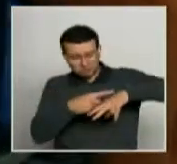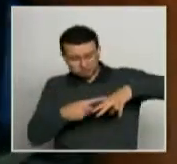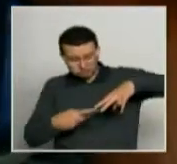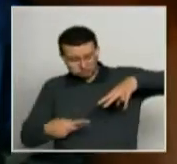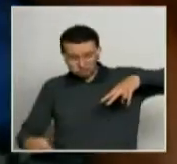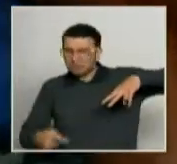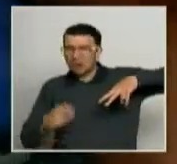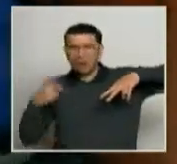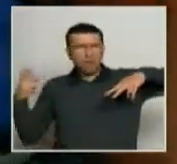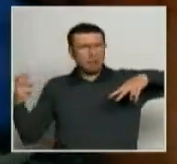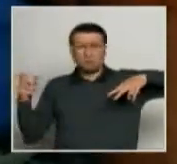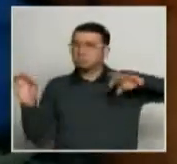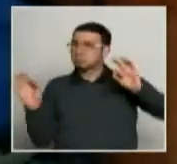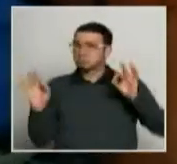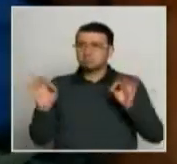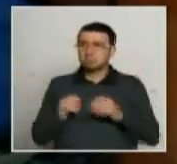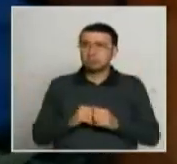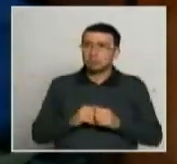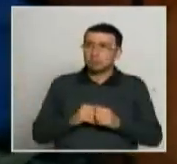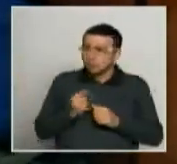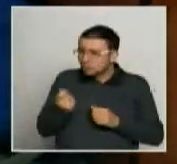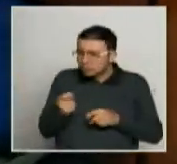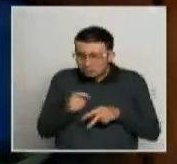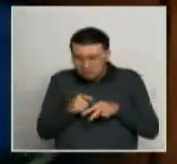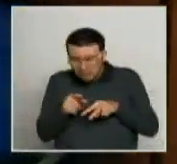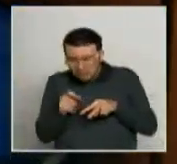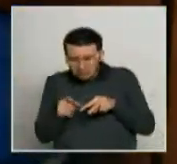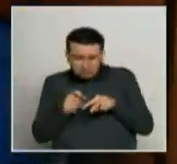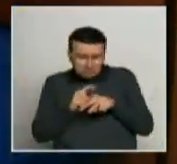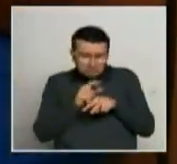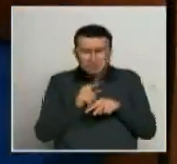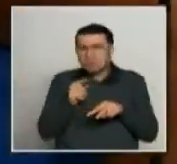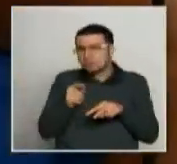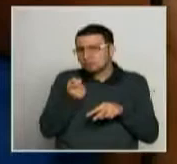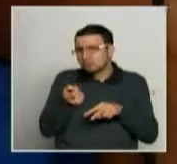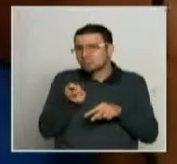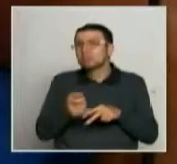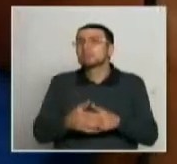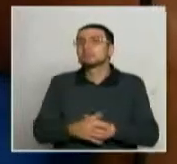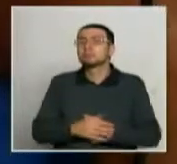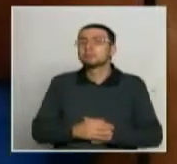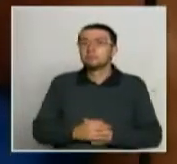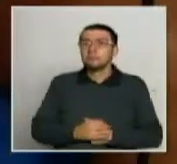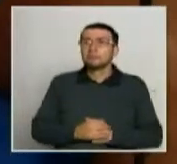tortuosa, son vasitos muy pequeños.